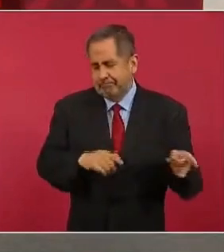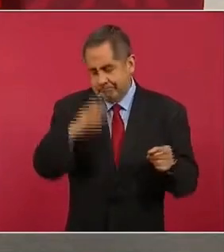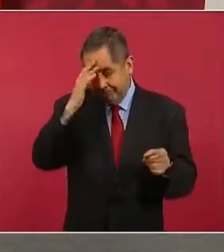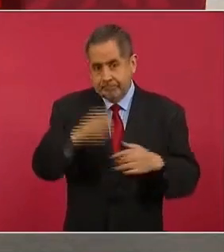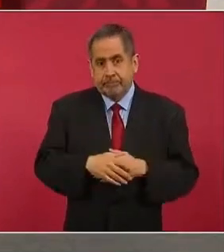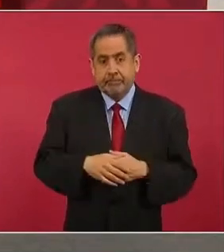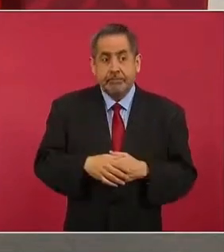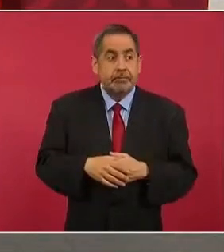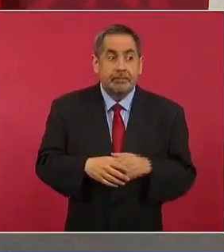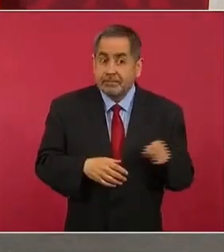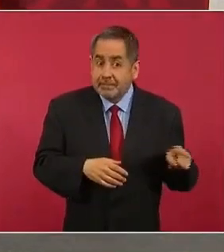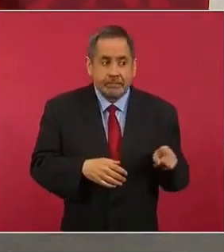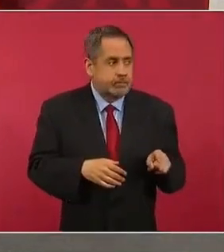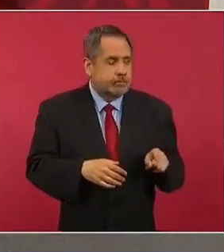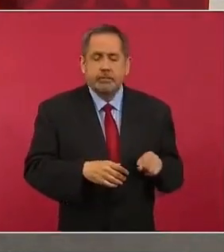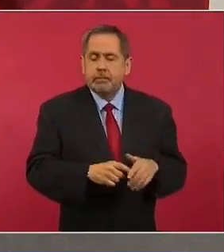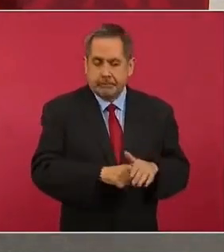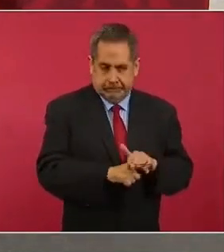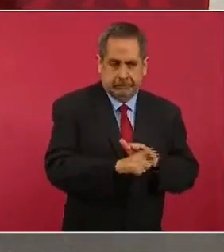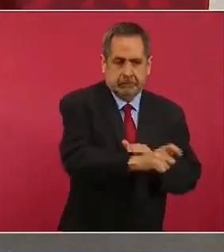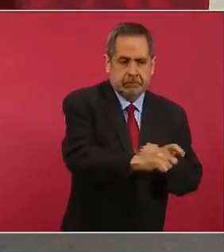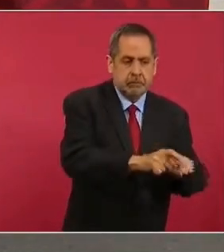Pues les llegaron,